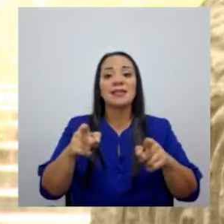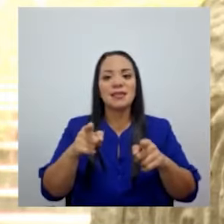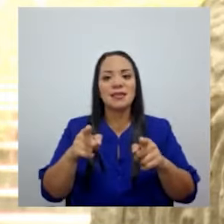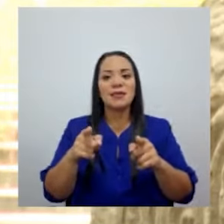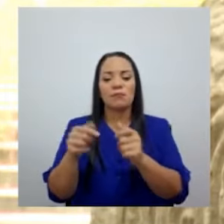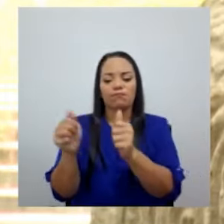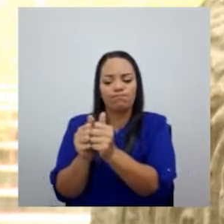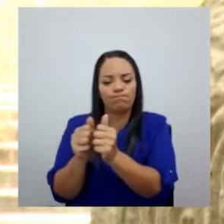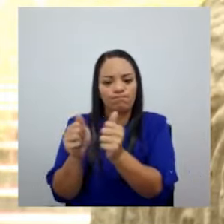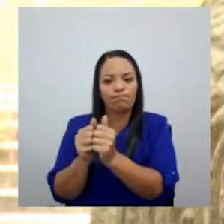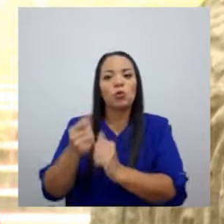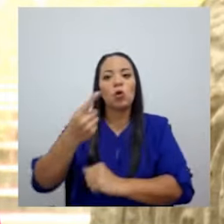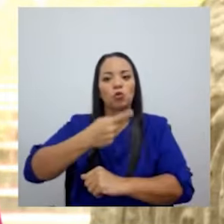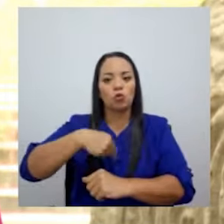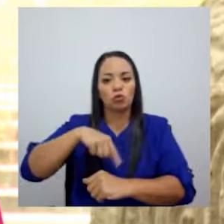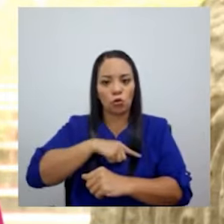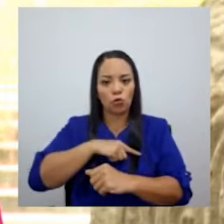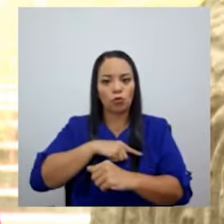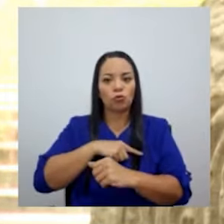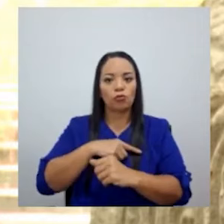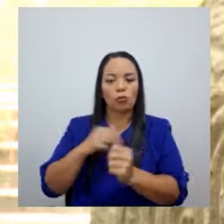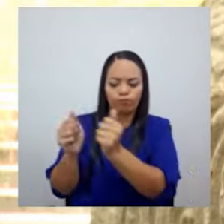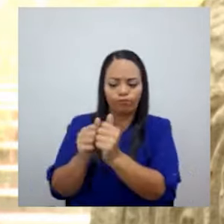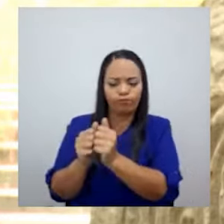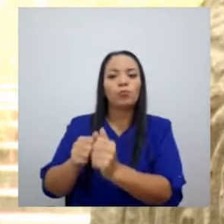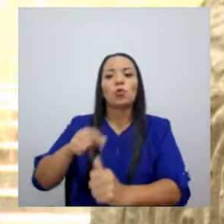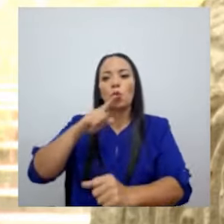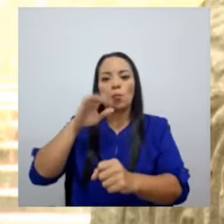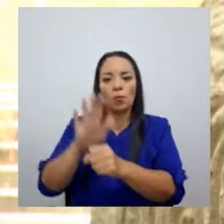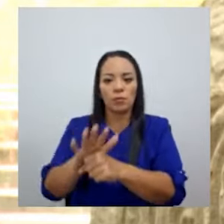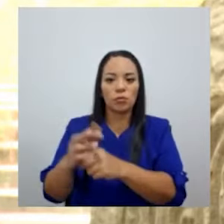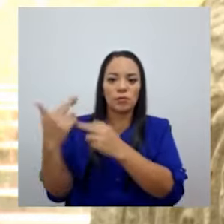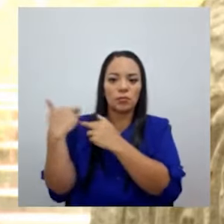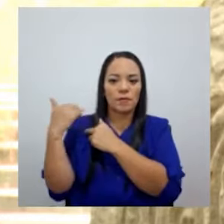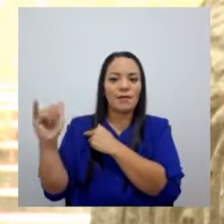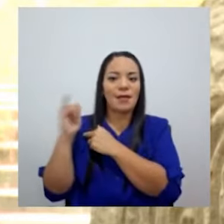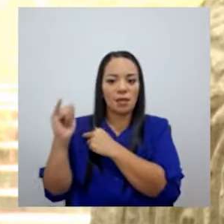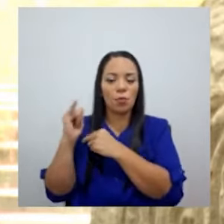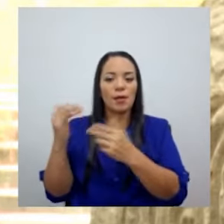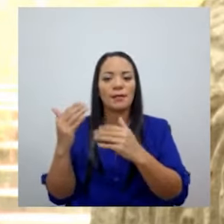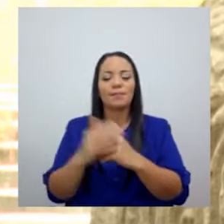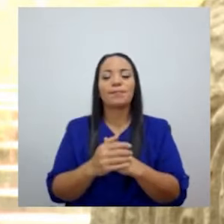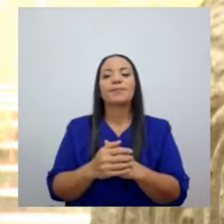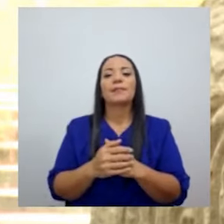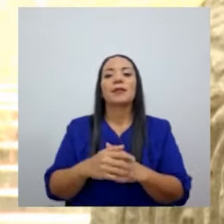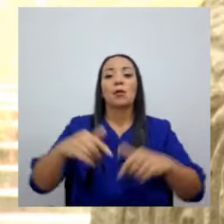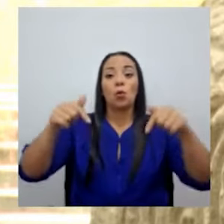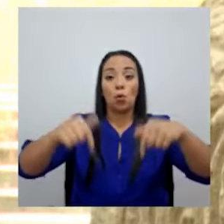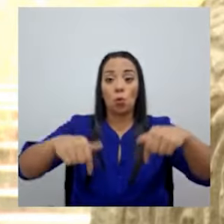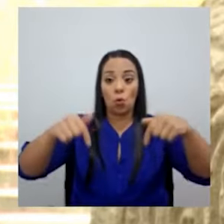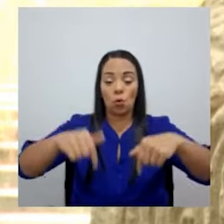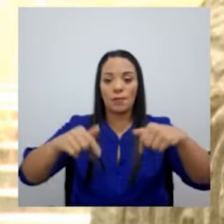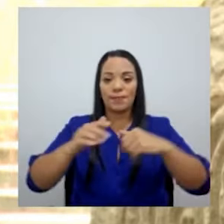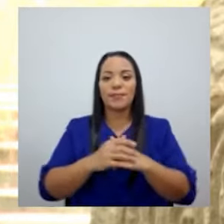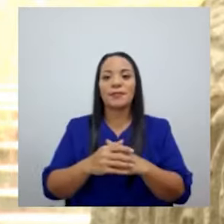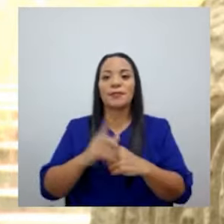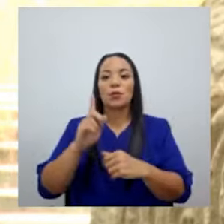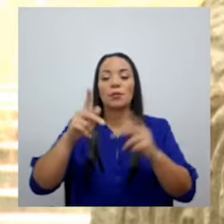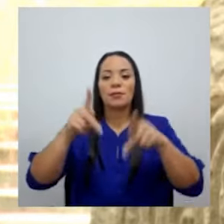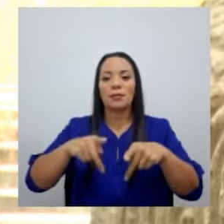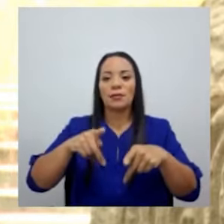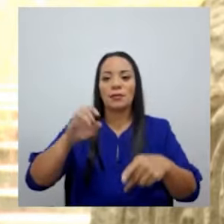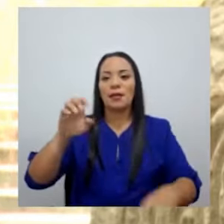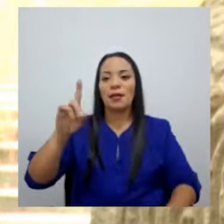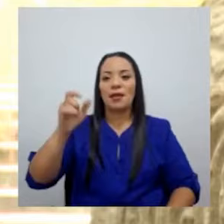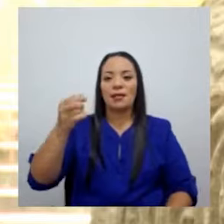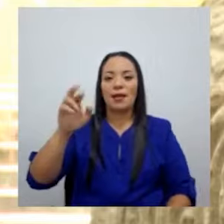codo con nosotros con el mismo nivel de compromiso y de responsabilidad, el día de hoy el ciudadano don